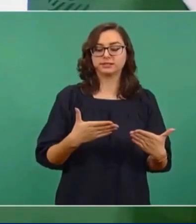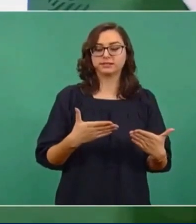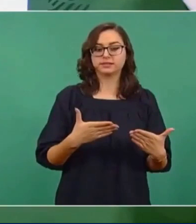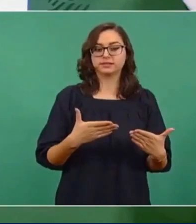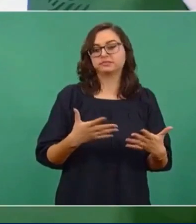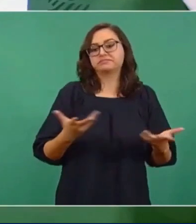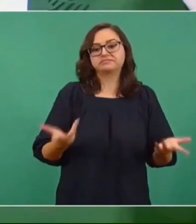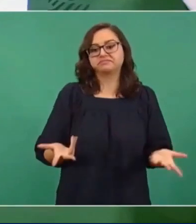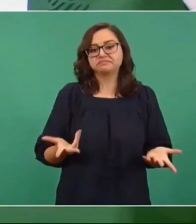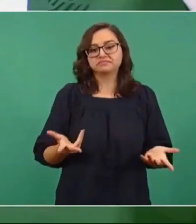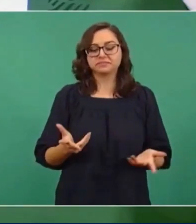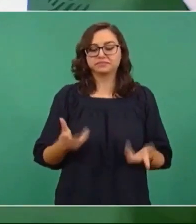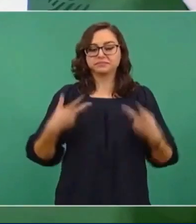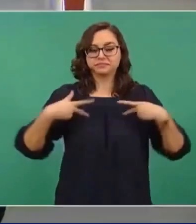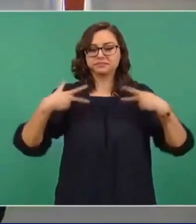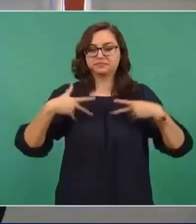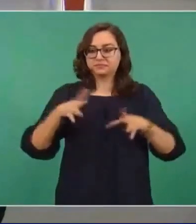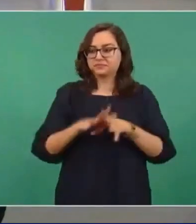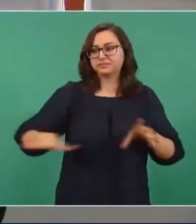es juicio práctico, pues.